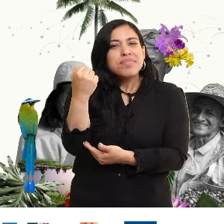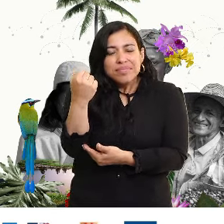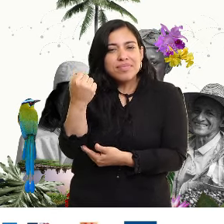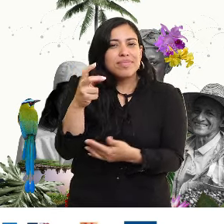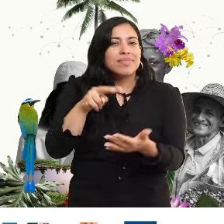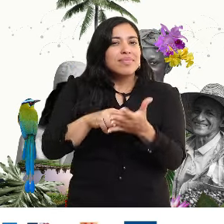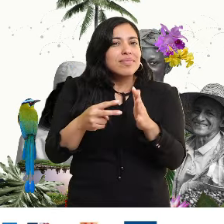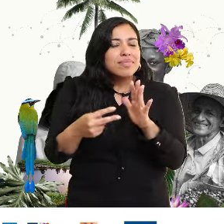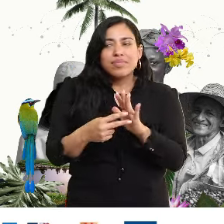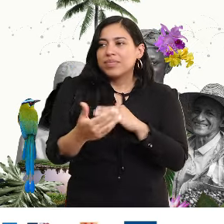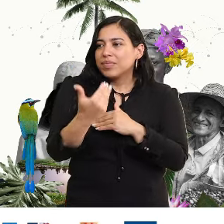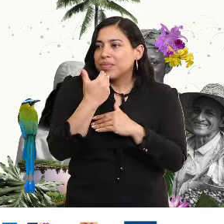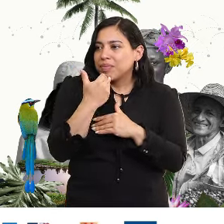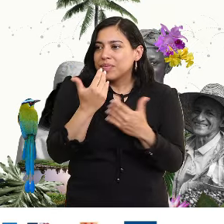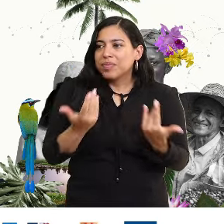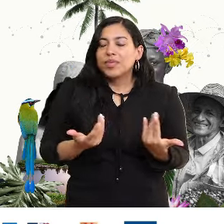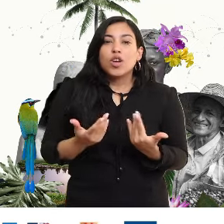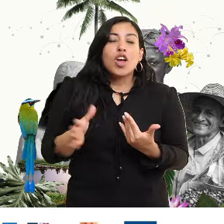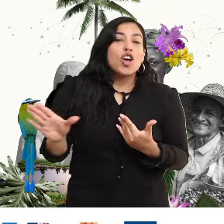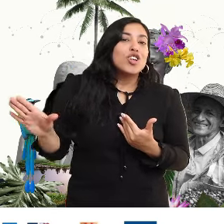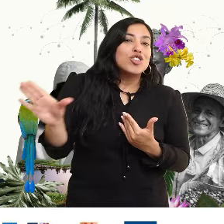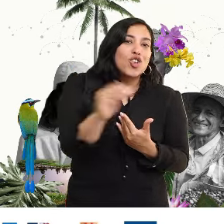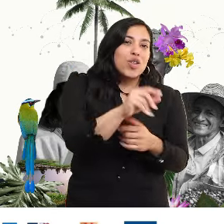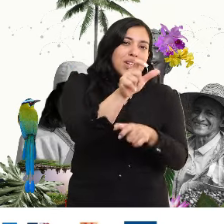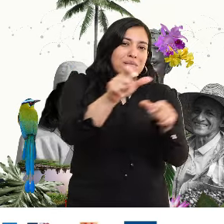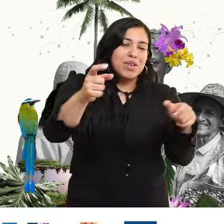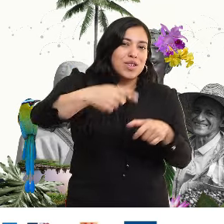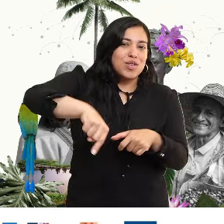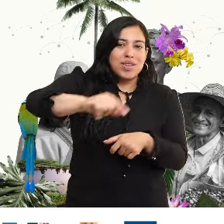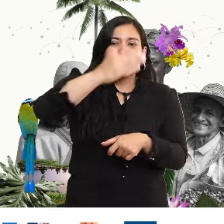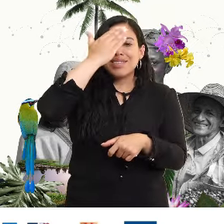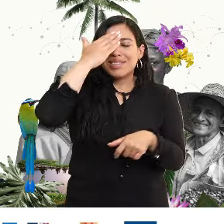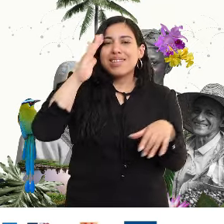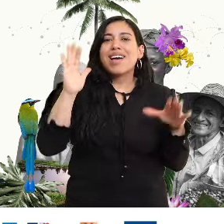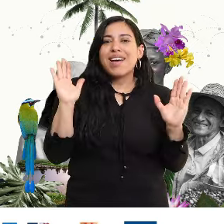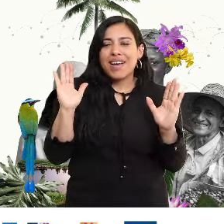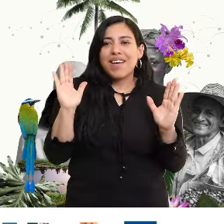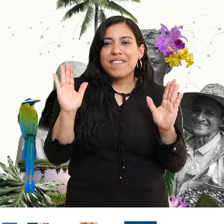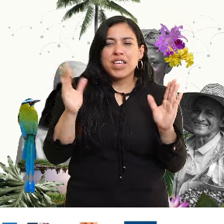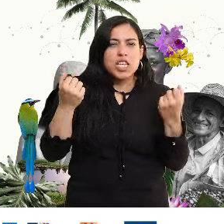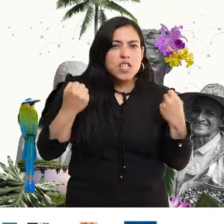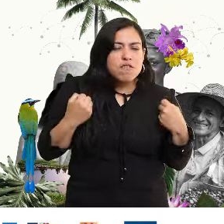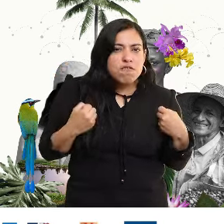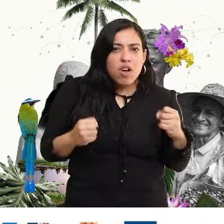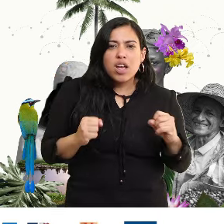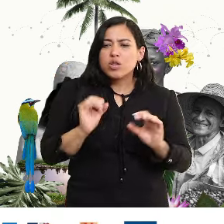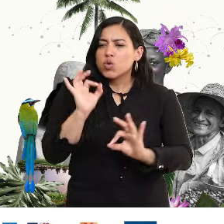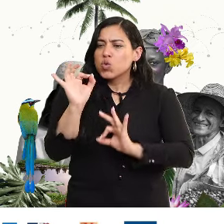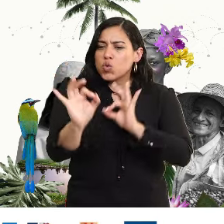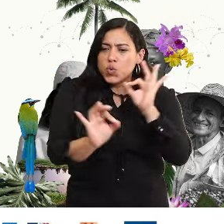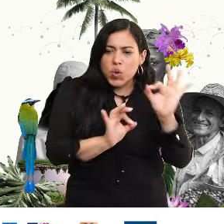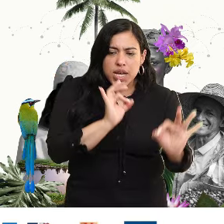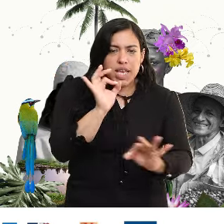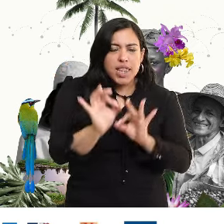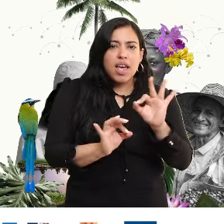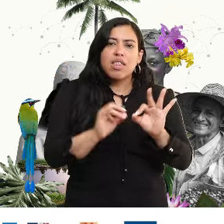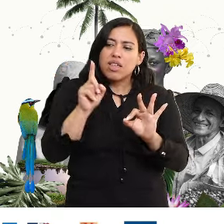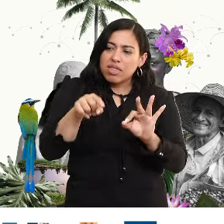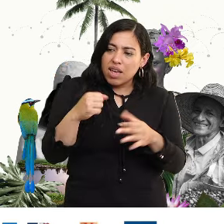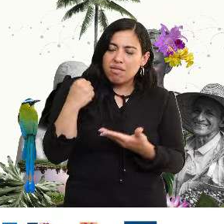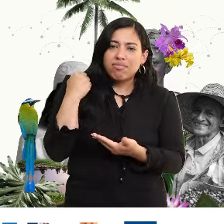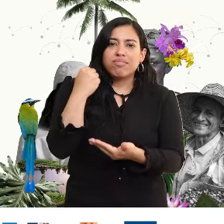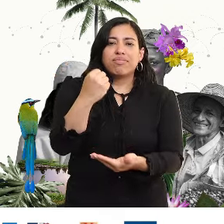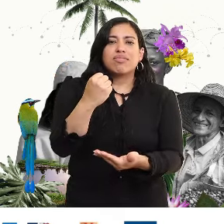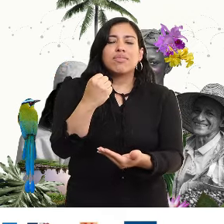decir, que todos sabemos de alguna manera pues, que todos estos esfuerzos de conservación necesitan financiación,